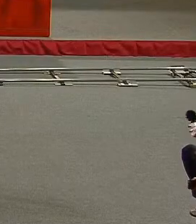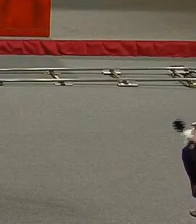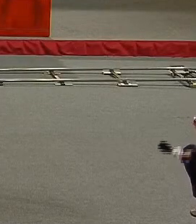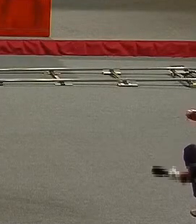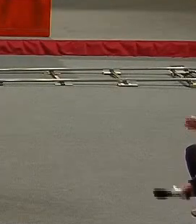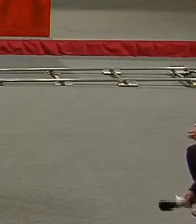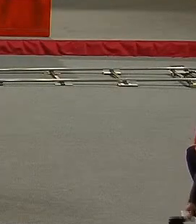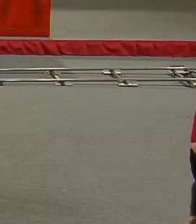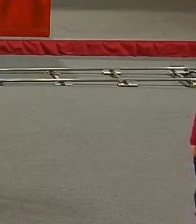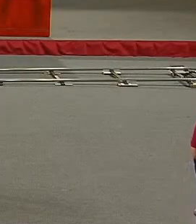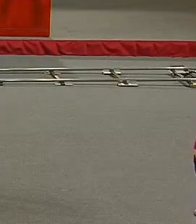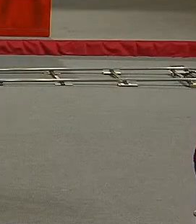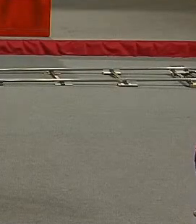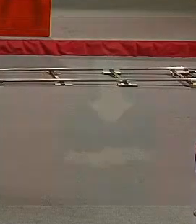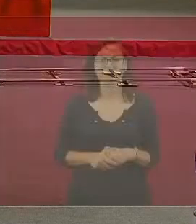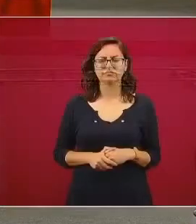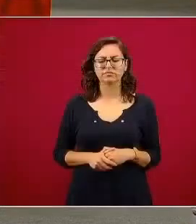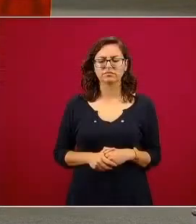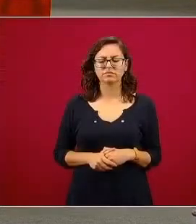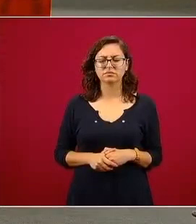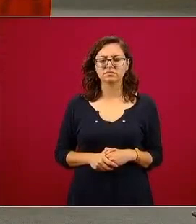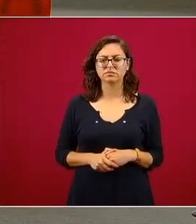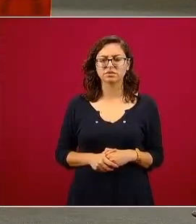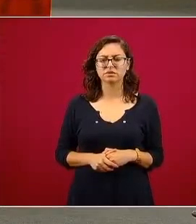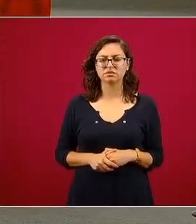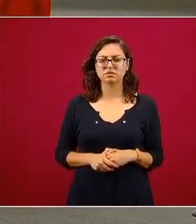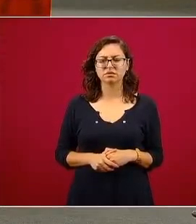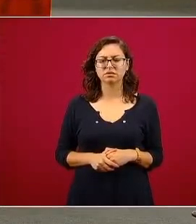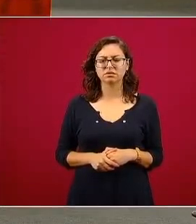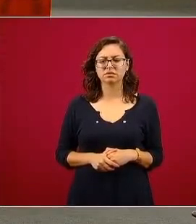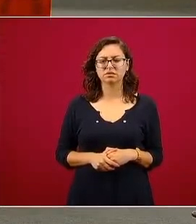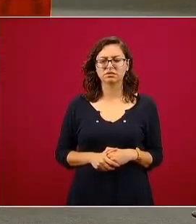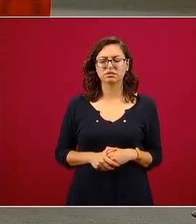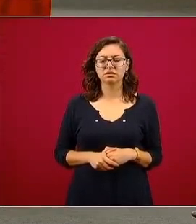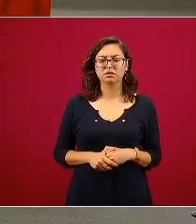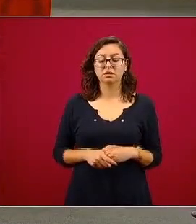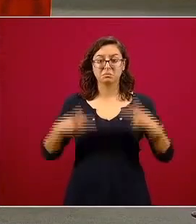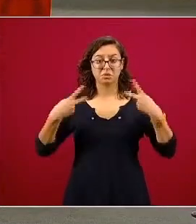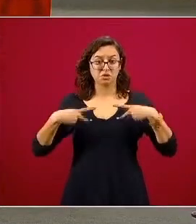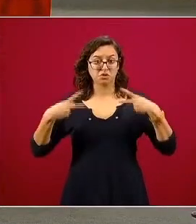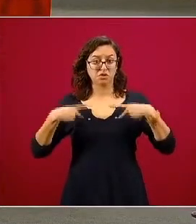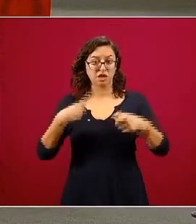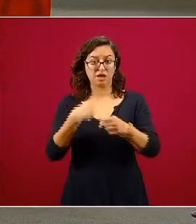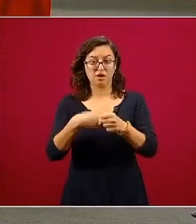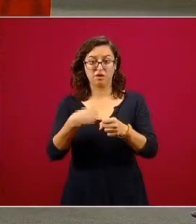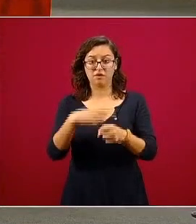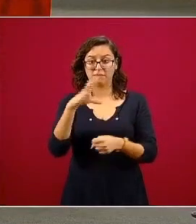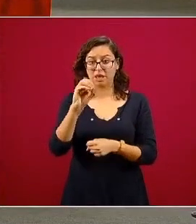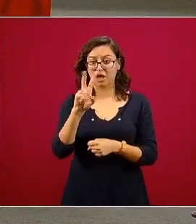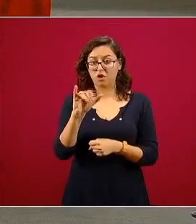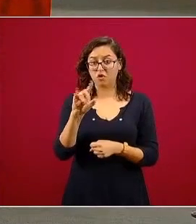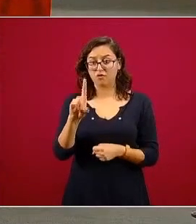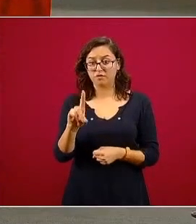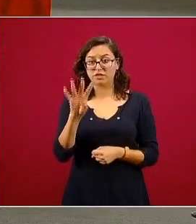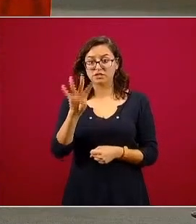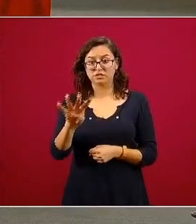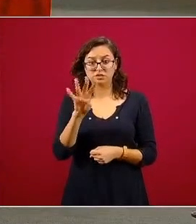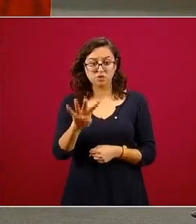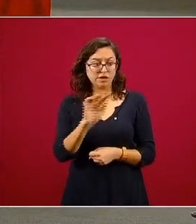de hecho, la adquisición de pruebas para confirmar a los pacientes con COVID-19 ha